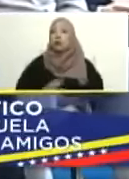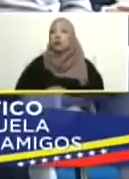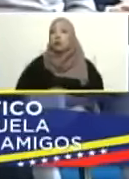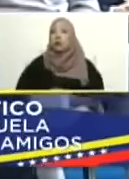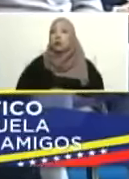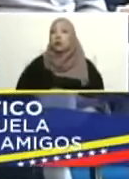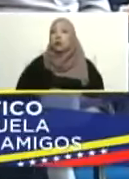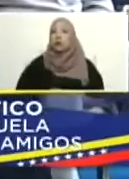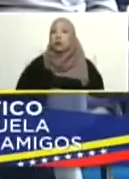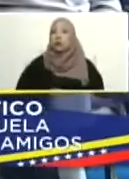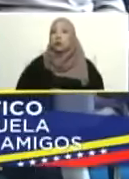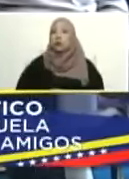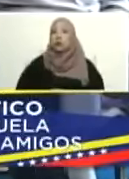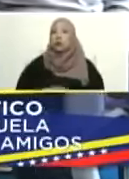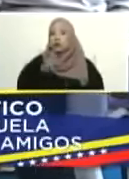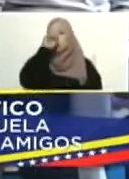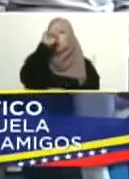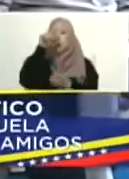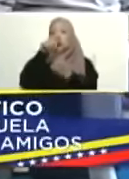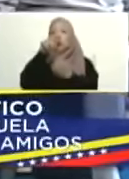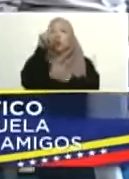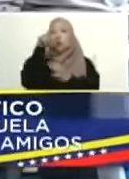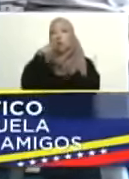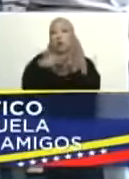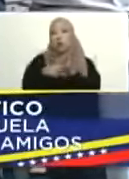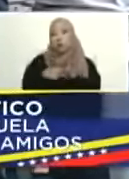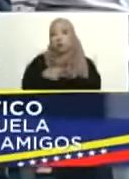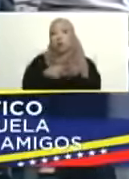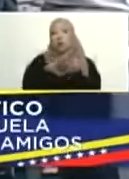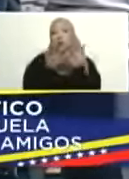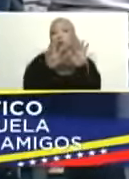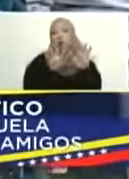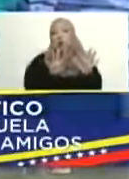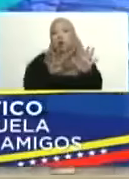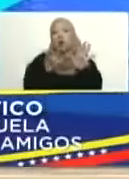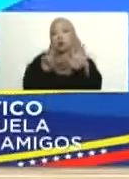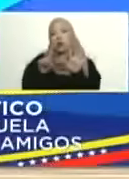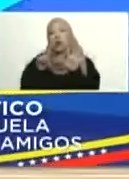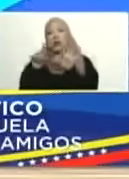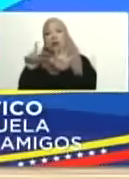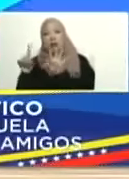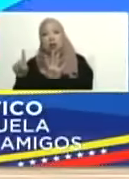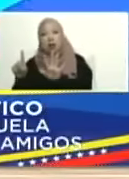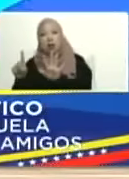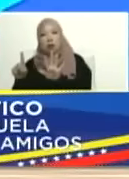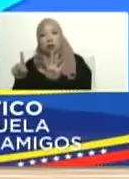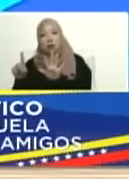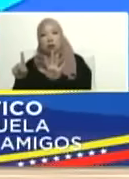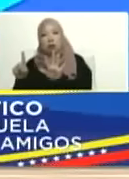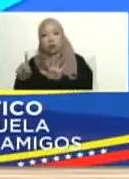que lo hemos ubicado de 1900 a 1966,